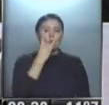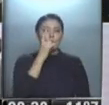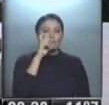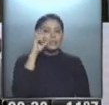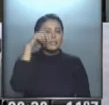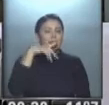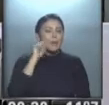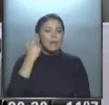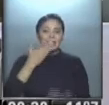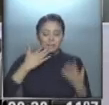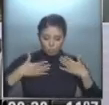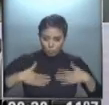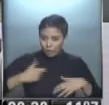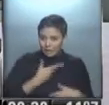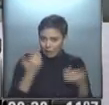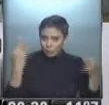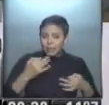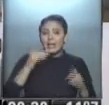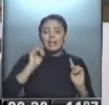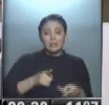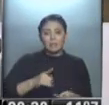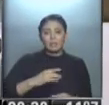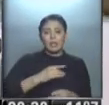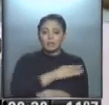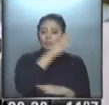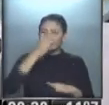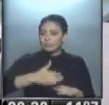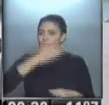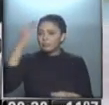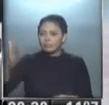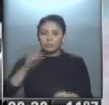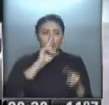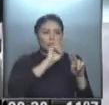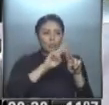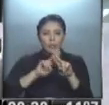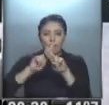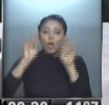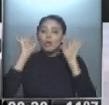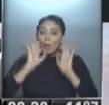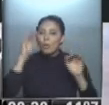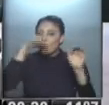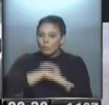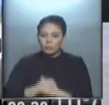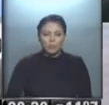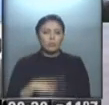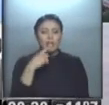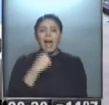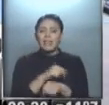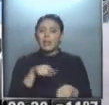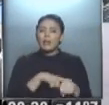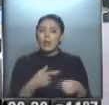estado clínico general y exámenes periódicos oftalmológicos completos. ¿A qué hora van a estar aquí,